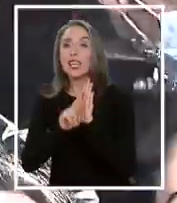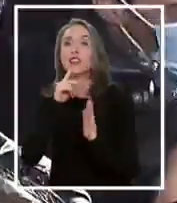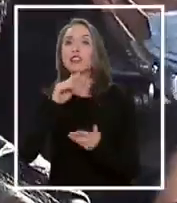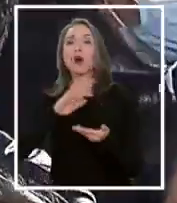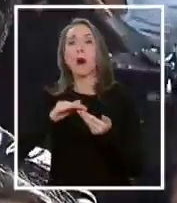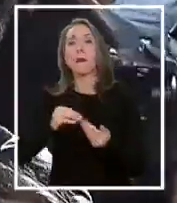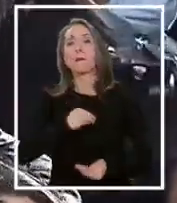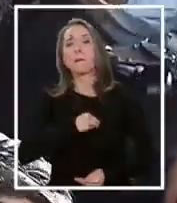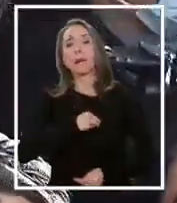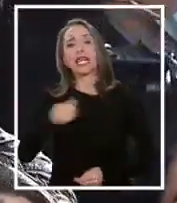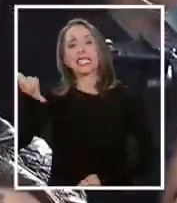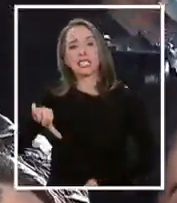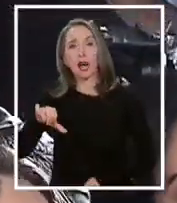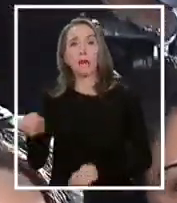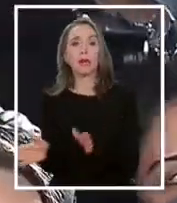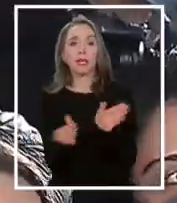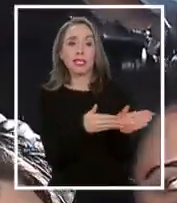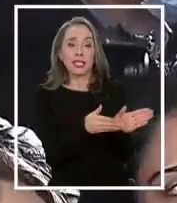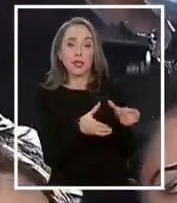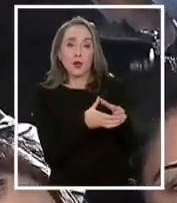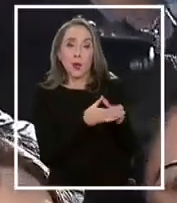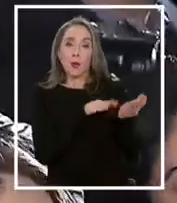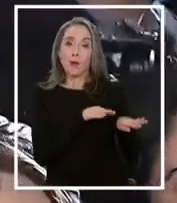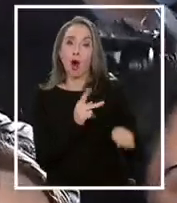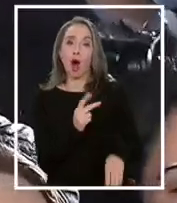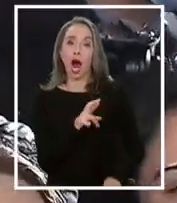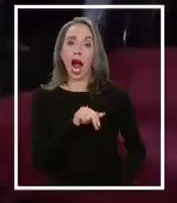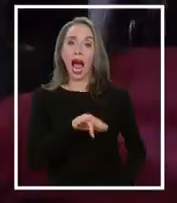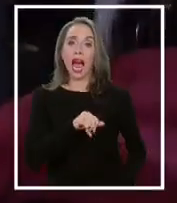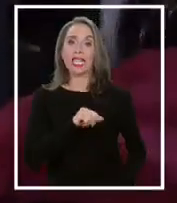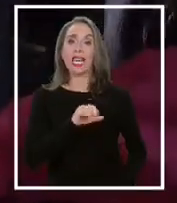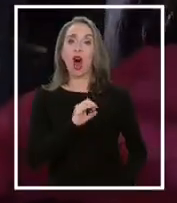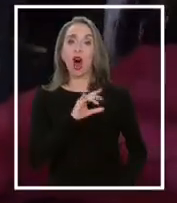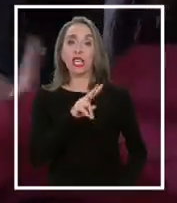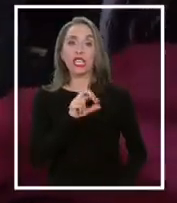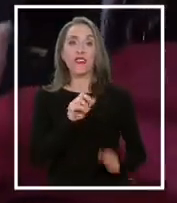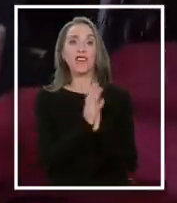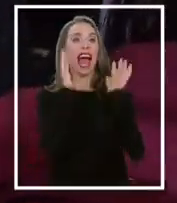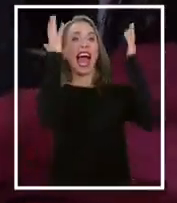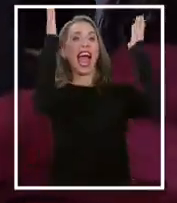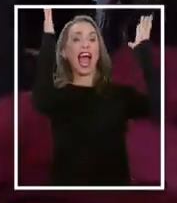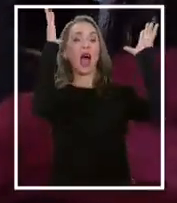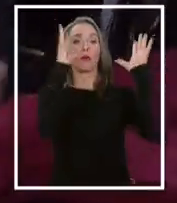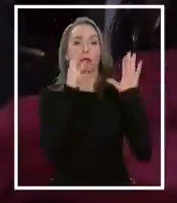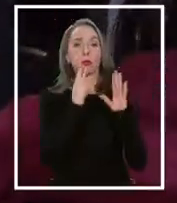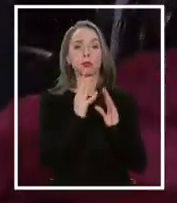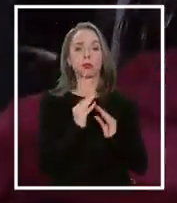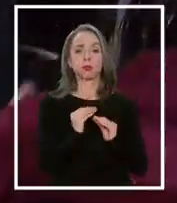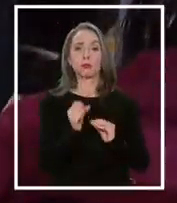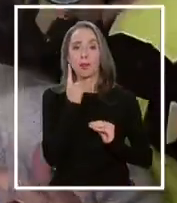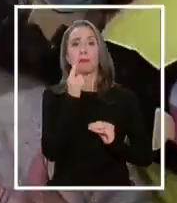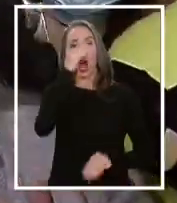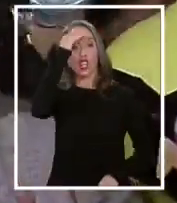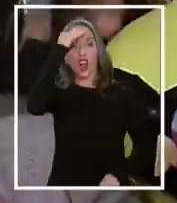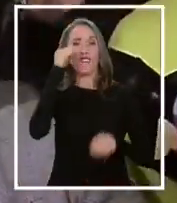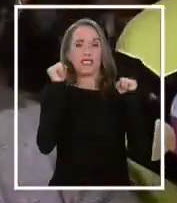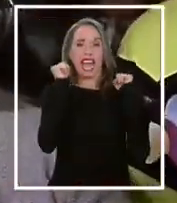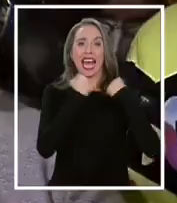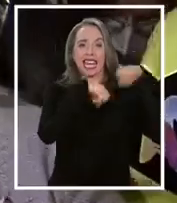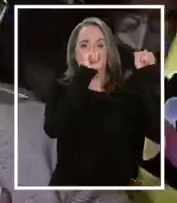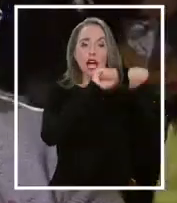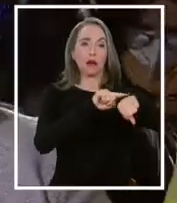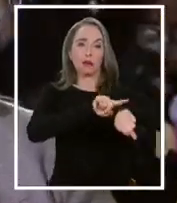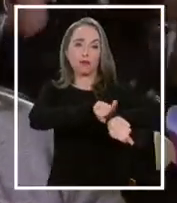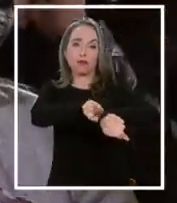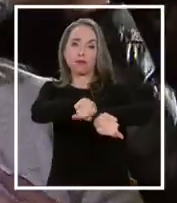en el otro lado en el comando de karina oliva a las primeras celebraciones fueron silenciándose al principio primo la confianza los